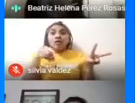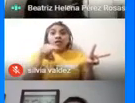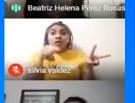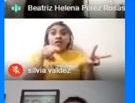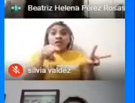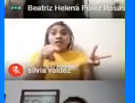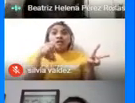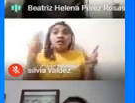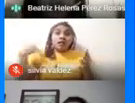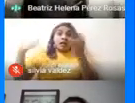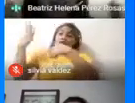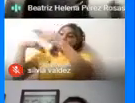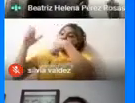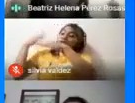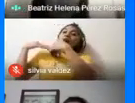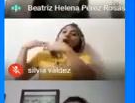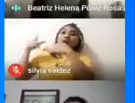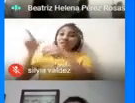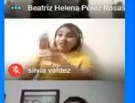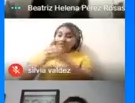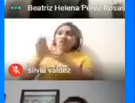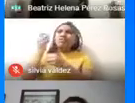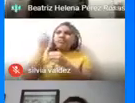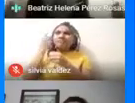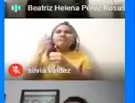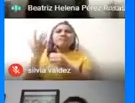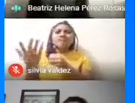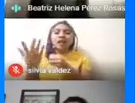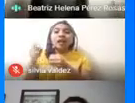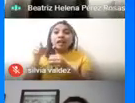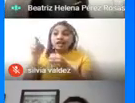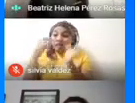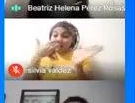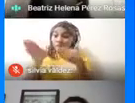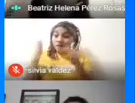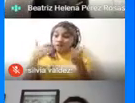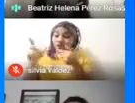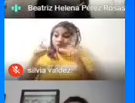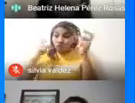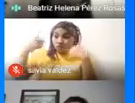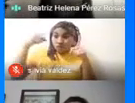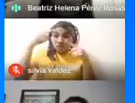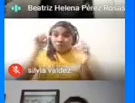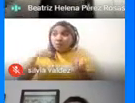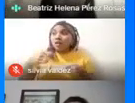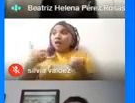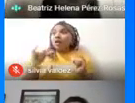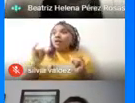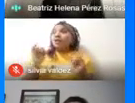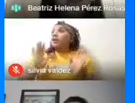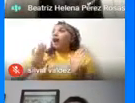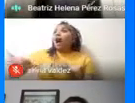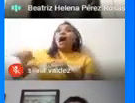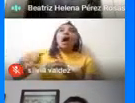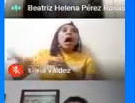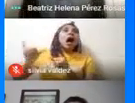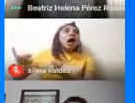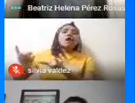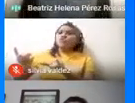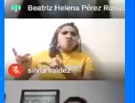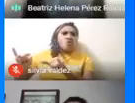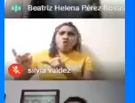tiempo atrás la ciudad entendió que la planificación del turismo no podía quedar en cuentagotas, sino que había que